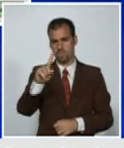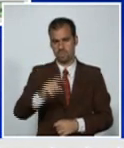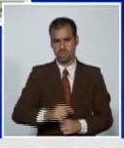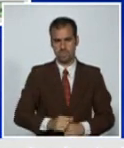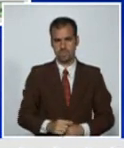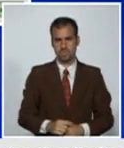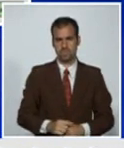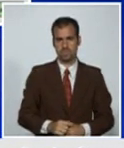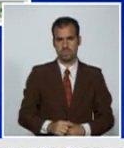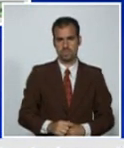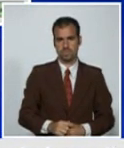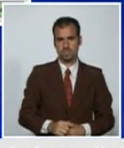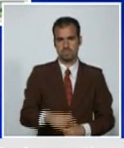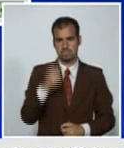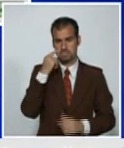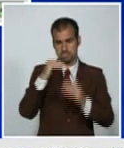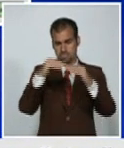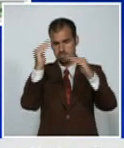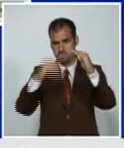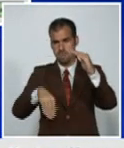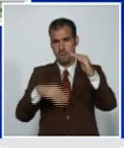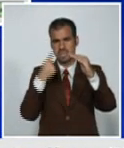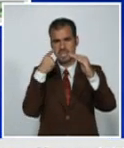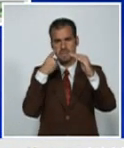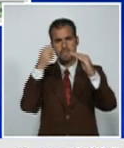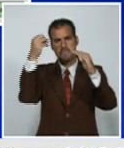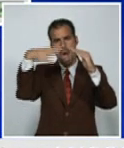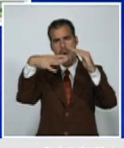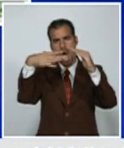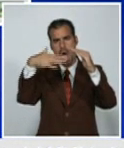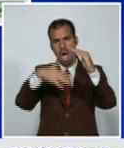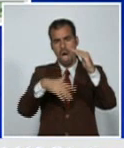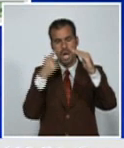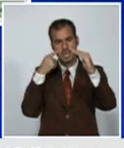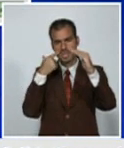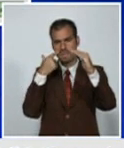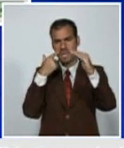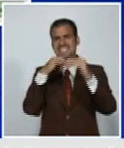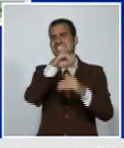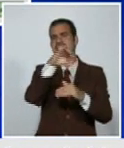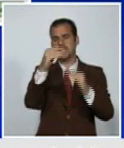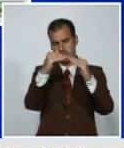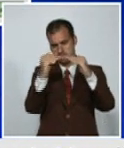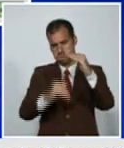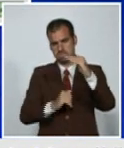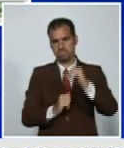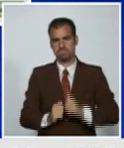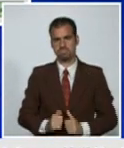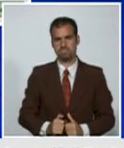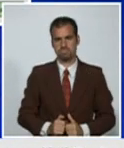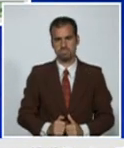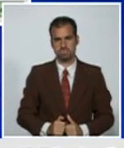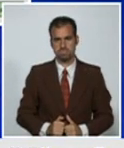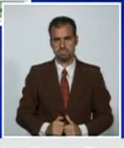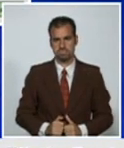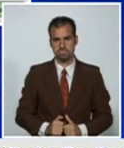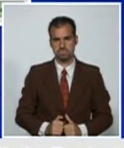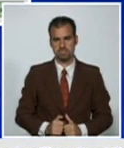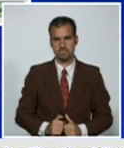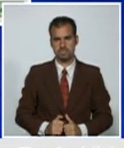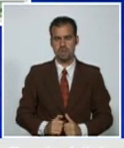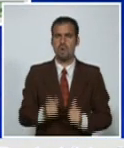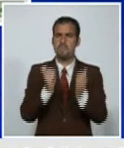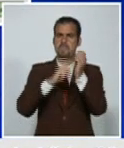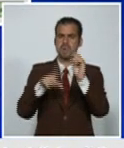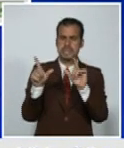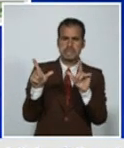y de ahí para abajo cifras inferiores a los 60. Las tasas más bajas en el día